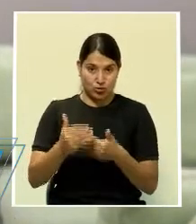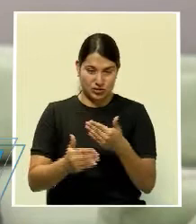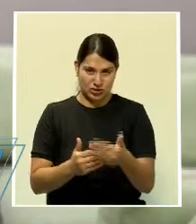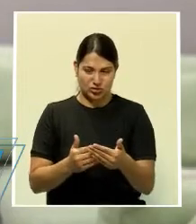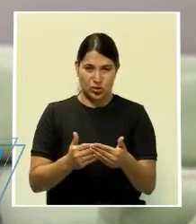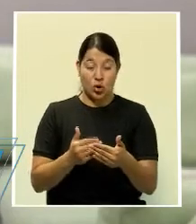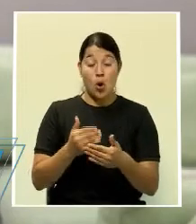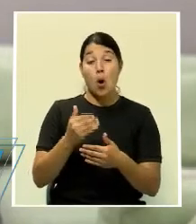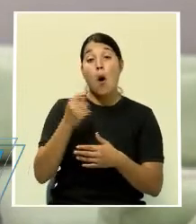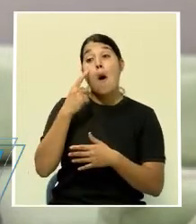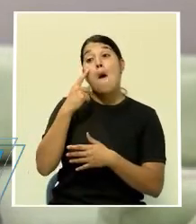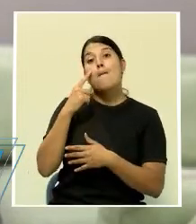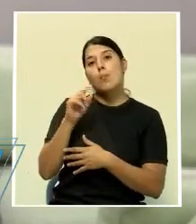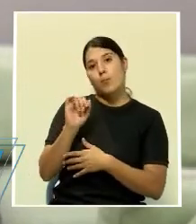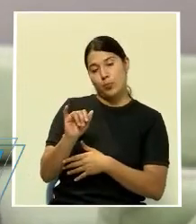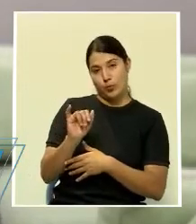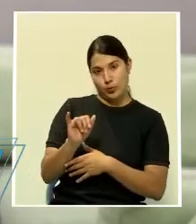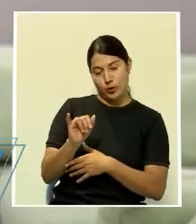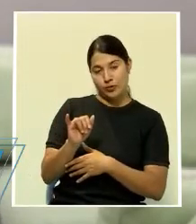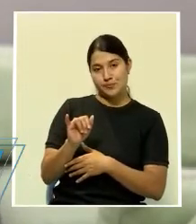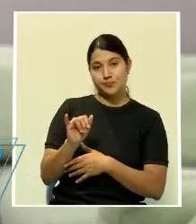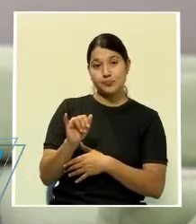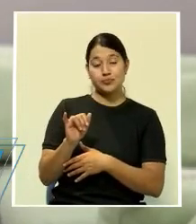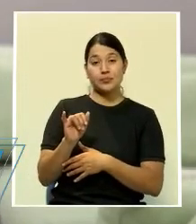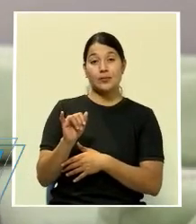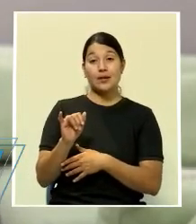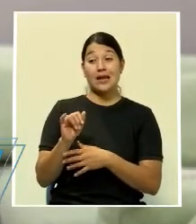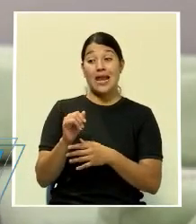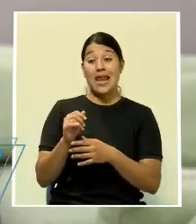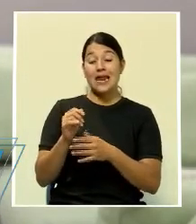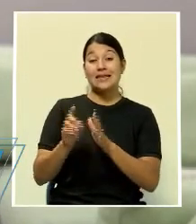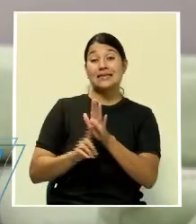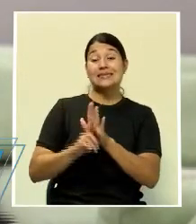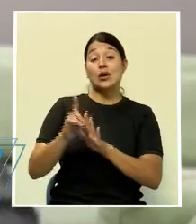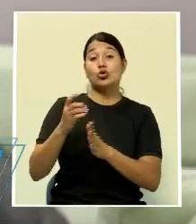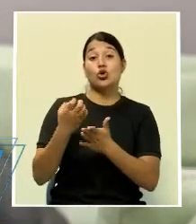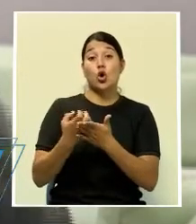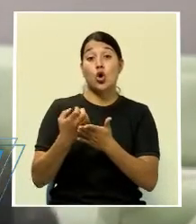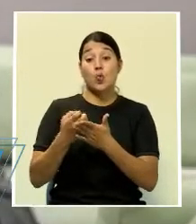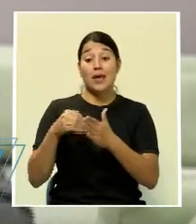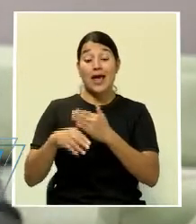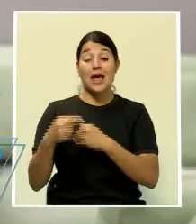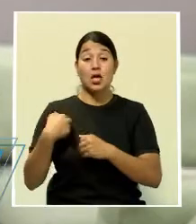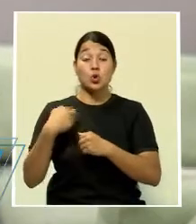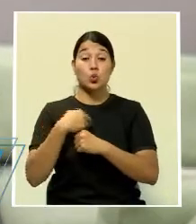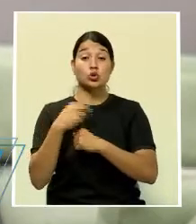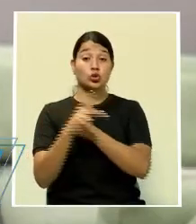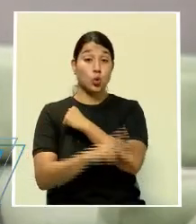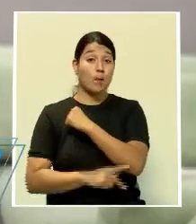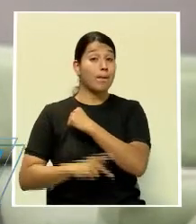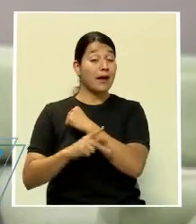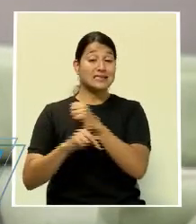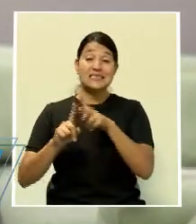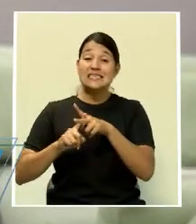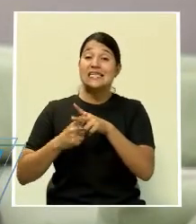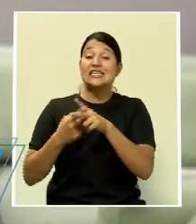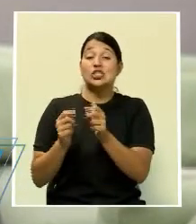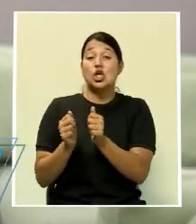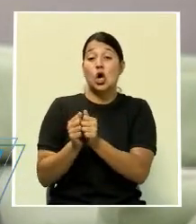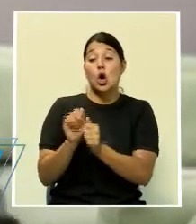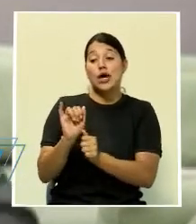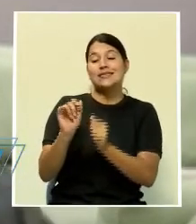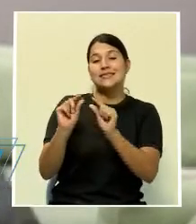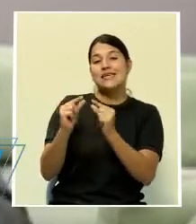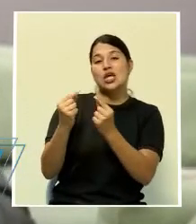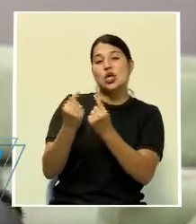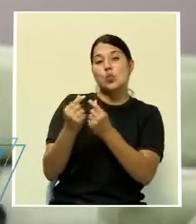ese punto que pasa el reconocimiento. La formación económica de nuestras naciones fue cargada históricamente sobre ese grupo